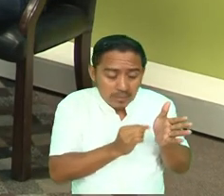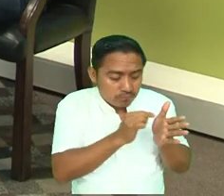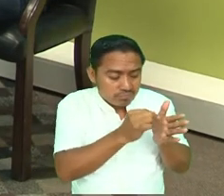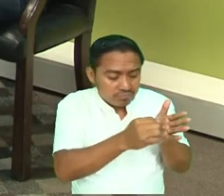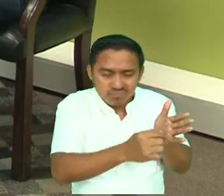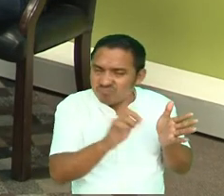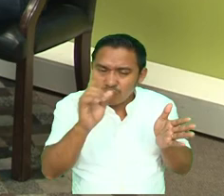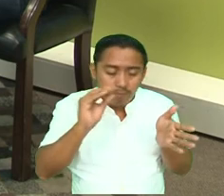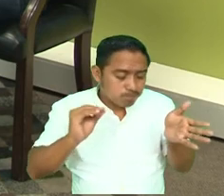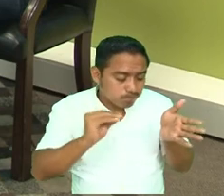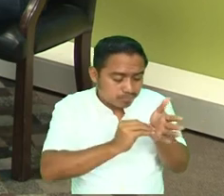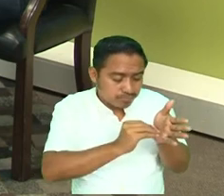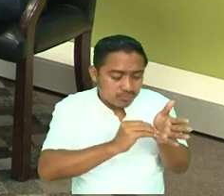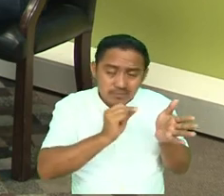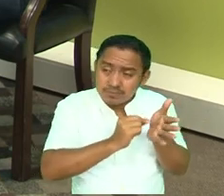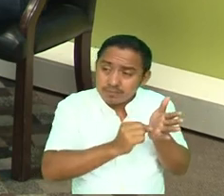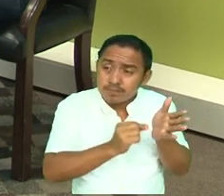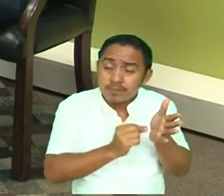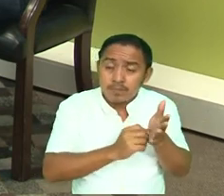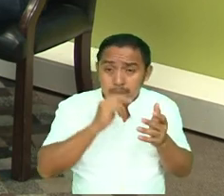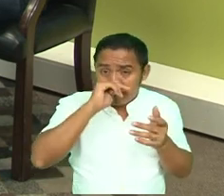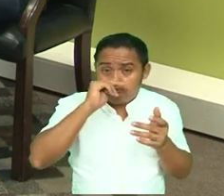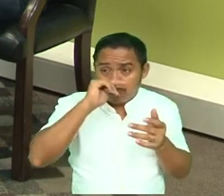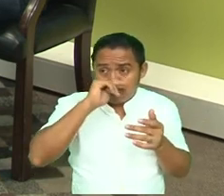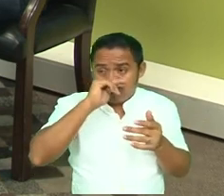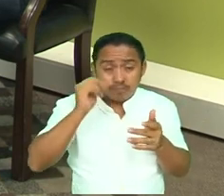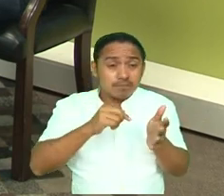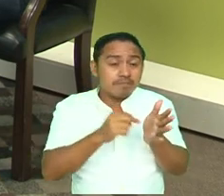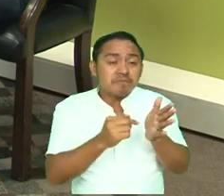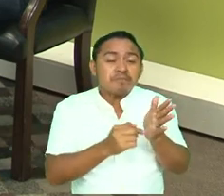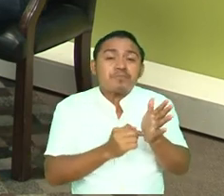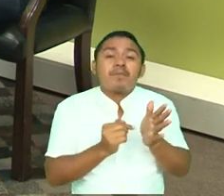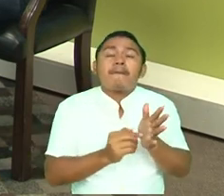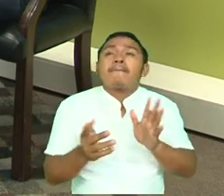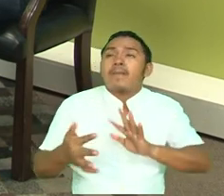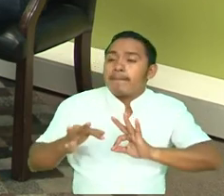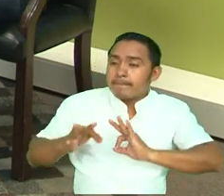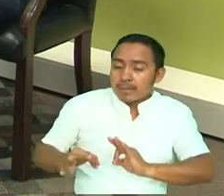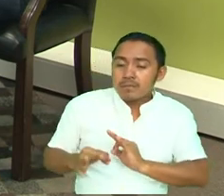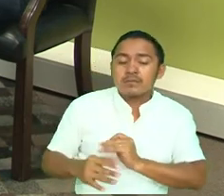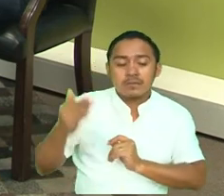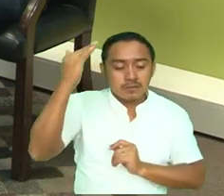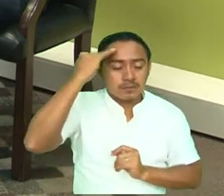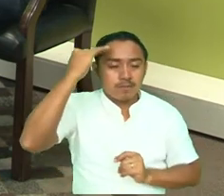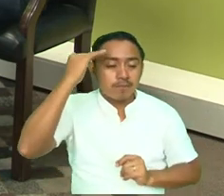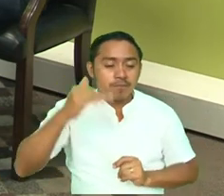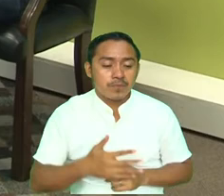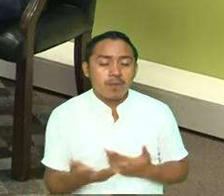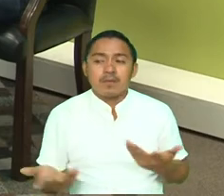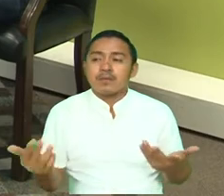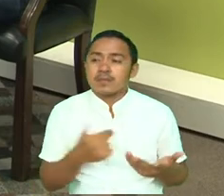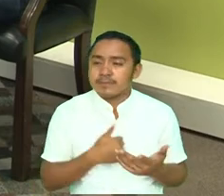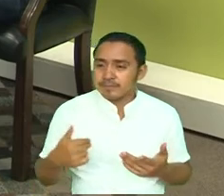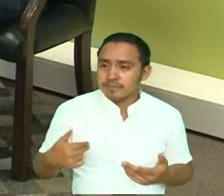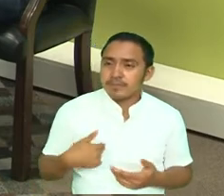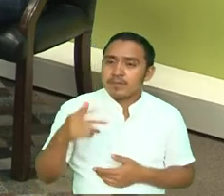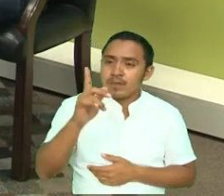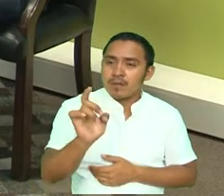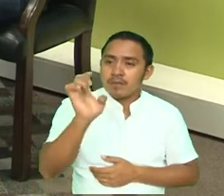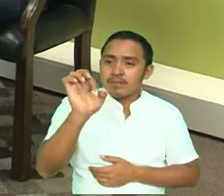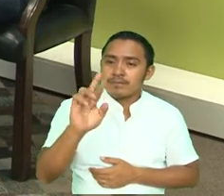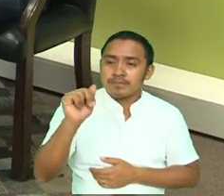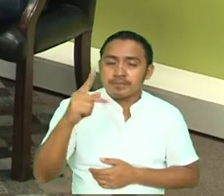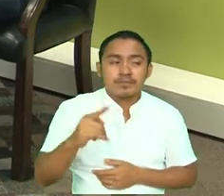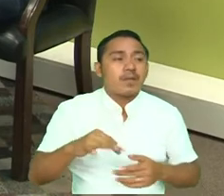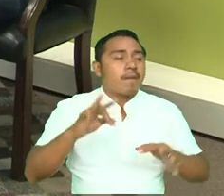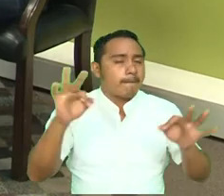ya sea hasta dónde abarca, hasta dónde se extiende en la axila, y ya sabemos exactamente la terapia que vamos a utilizar y en ella. Y obviamente el